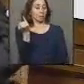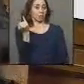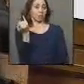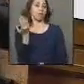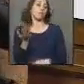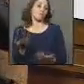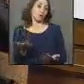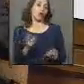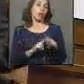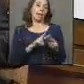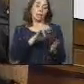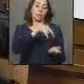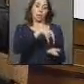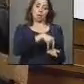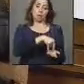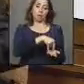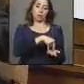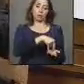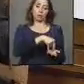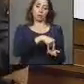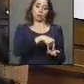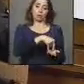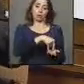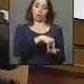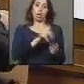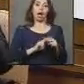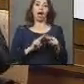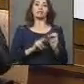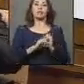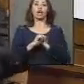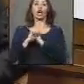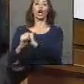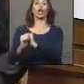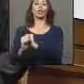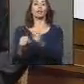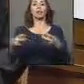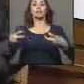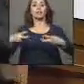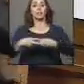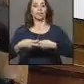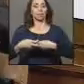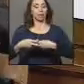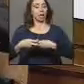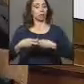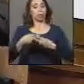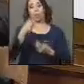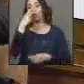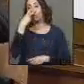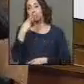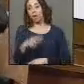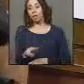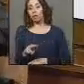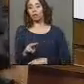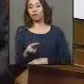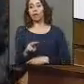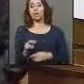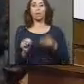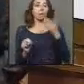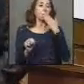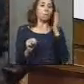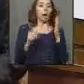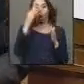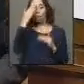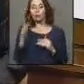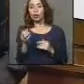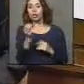que está haciendo es un efecto absolutamente de una práctica antisindical. Esto no tiene que ver con que sea más o mejor